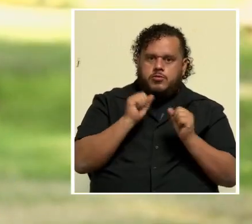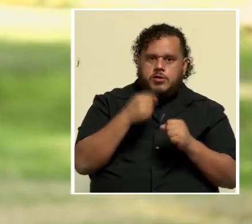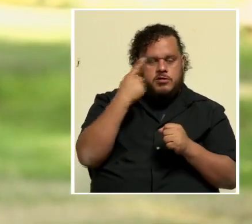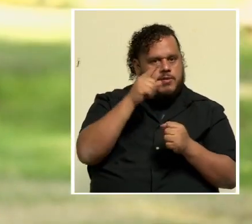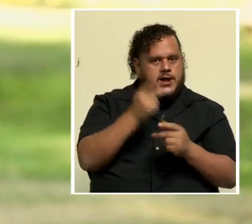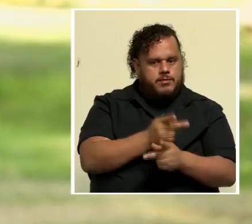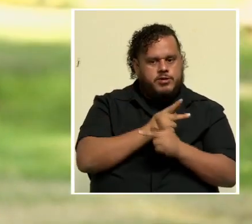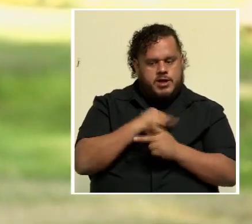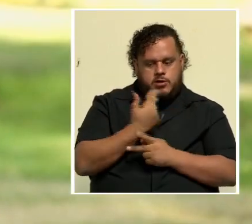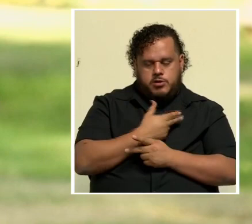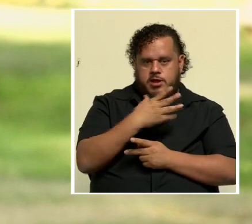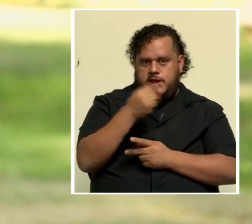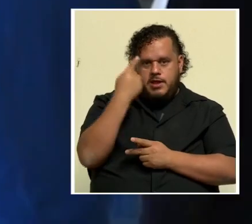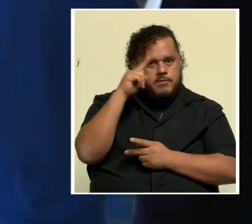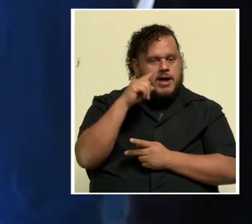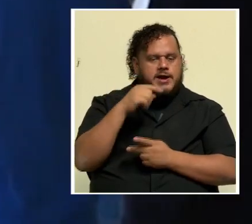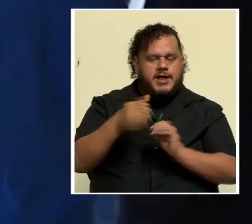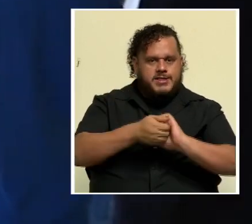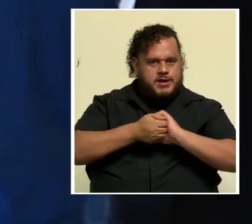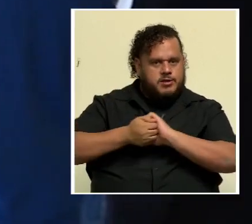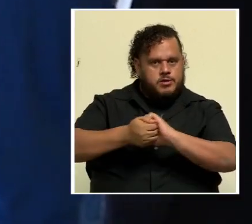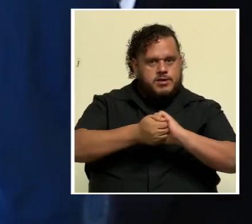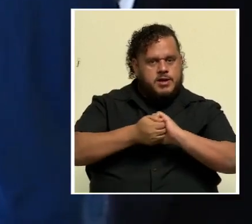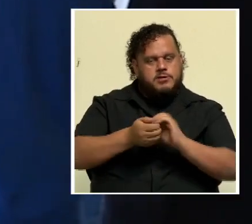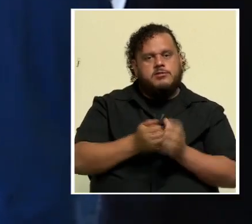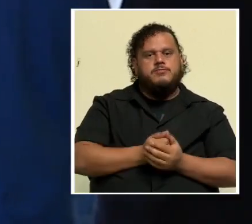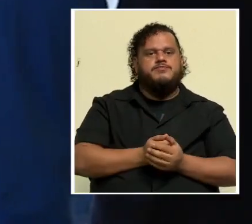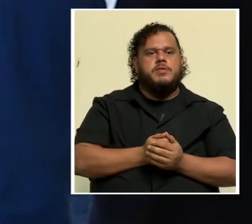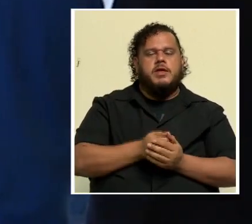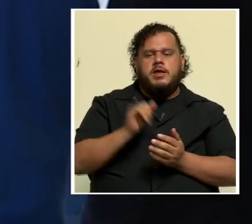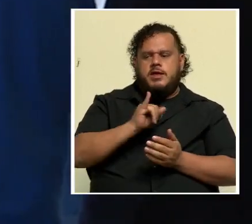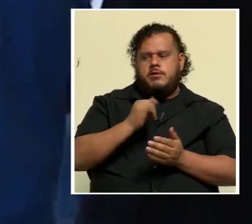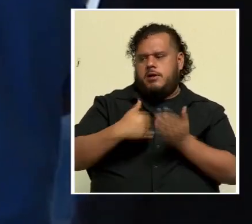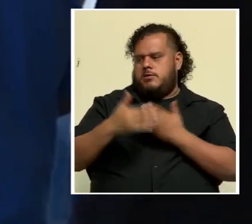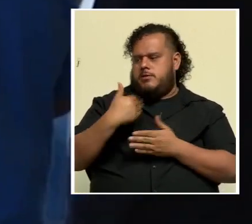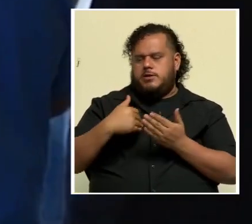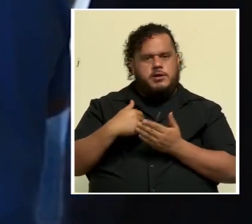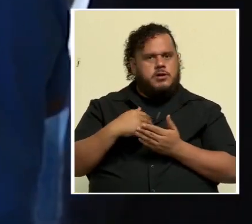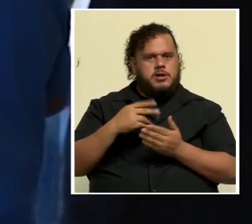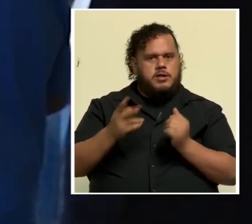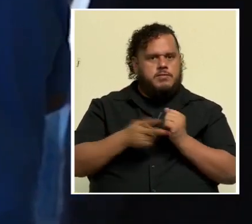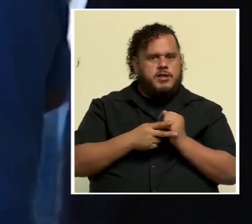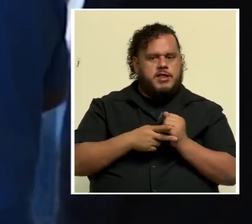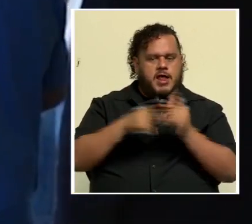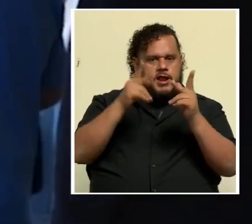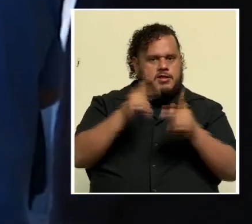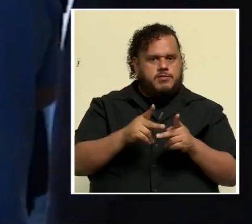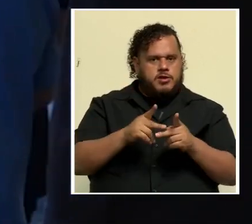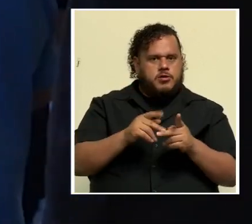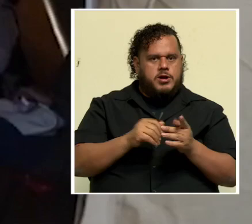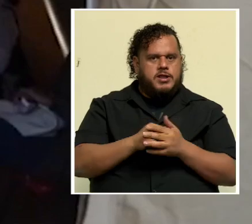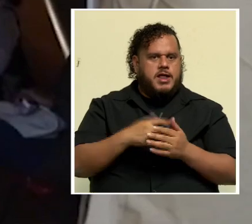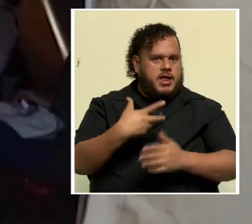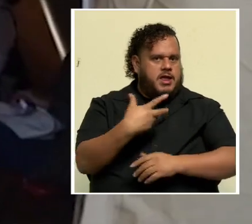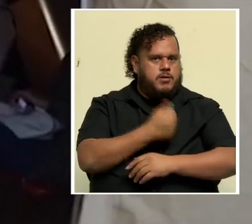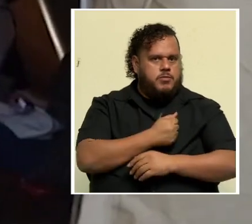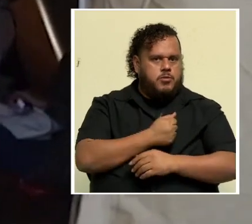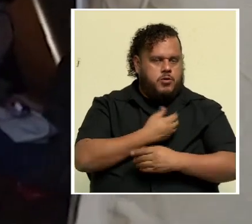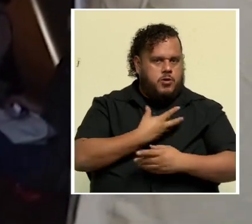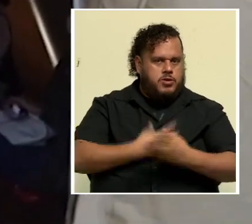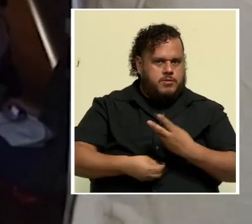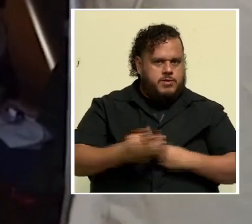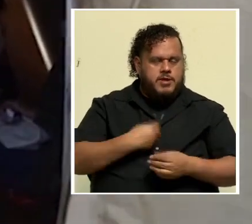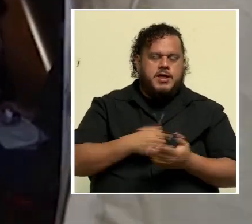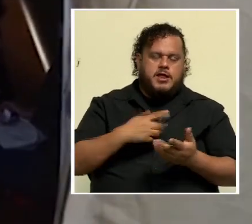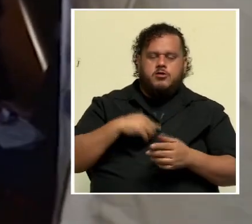los nuestros y también para ser solidarios. Como en anteriores ocasiones, las personas inmunodeprimidas son las primeras en